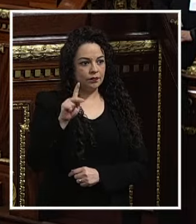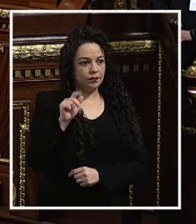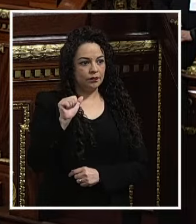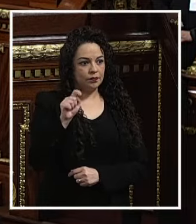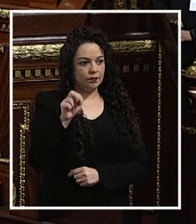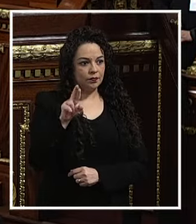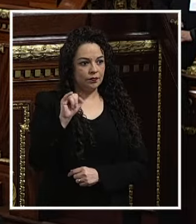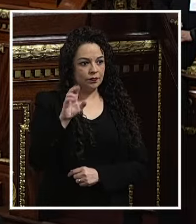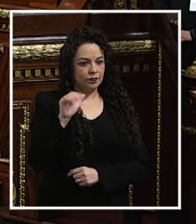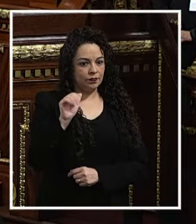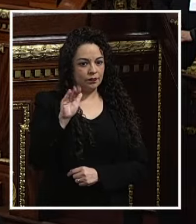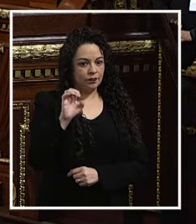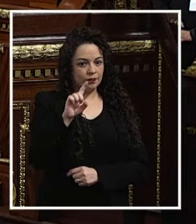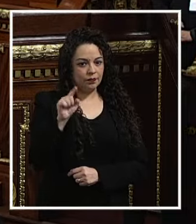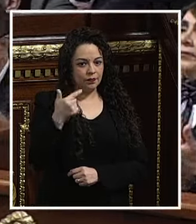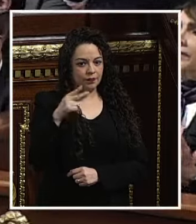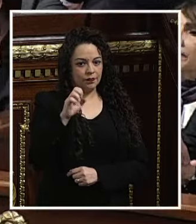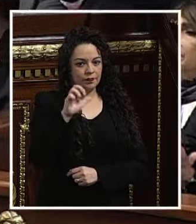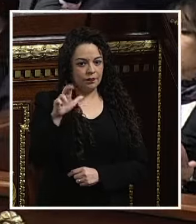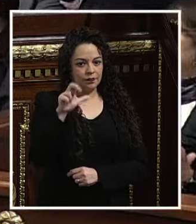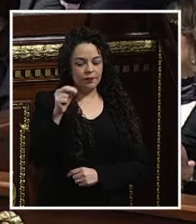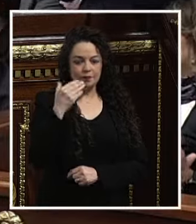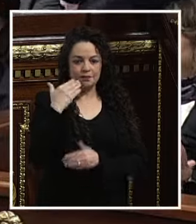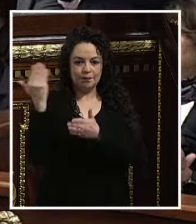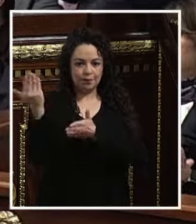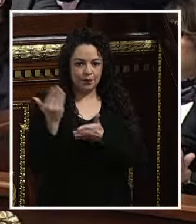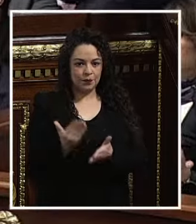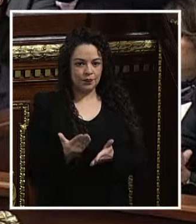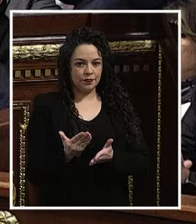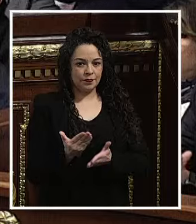Guerrero. Bienvenida.